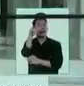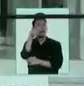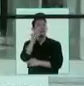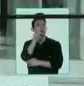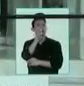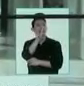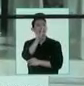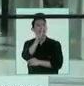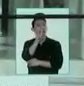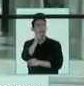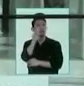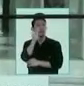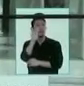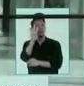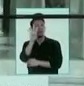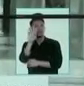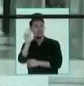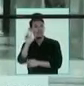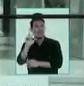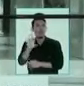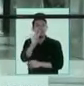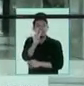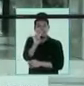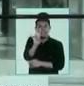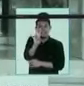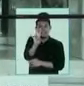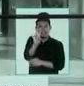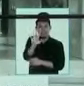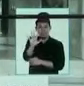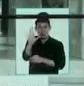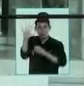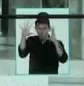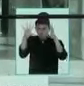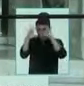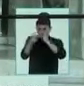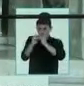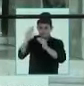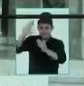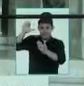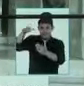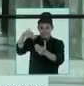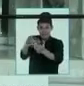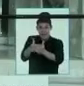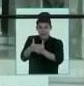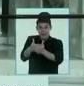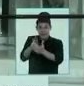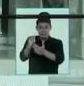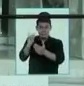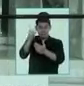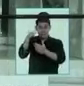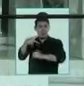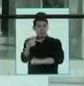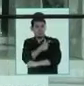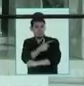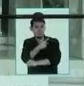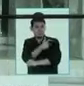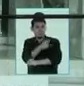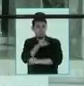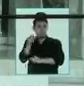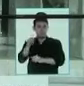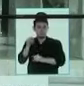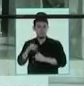¿Y cuál es el floro? Y comienza otra vez con la letanía. Que ya hemos firmado tal contrato, pero no hay ni fecha cierta para la entrega de